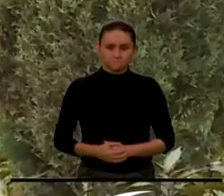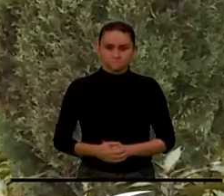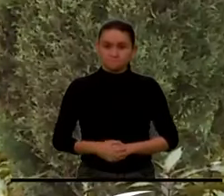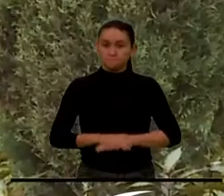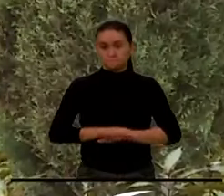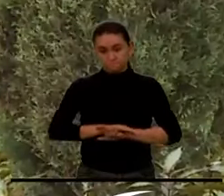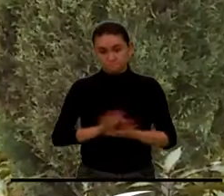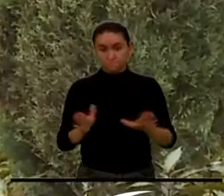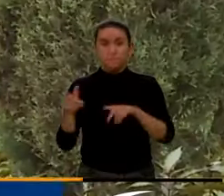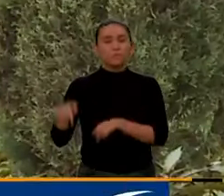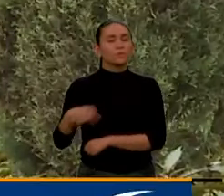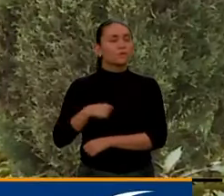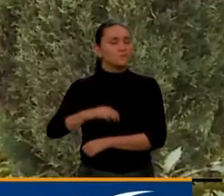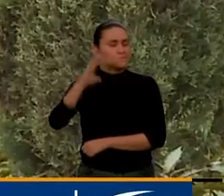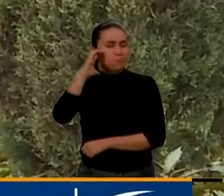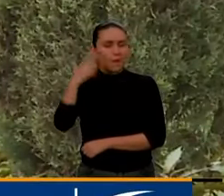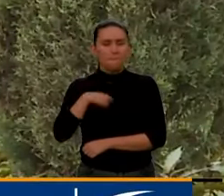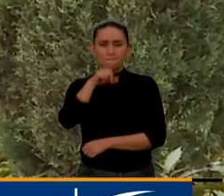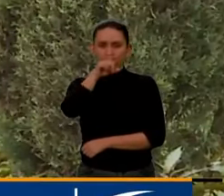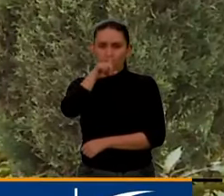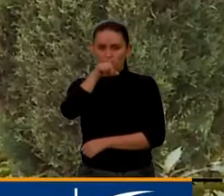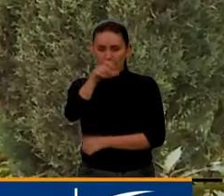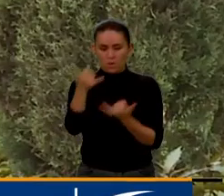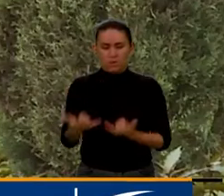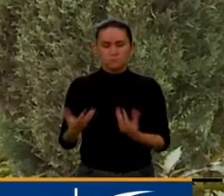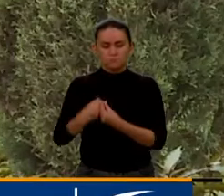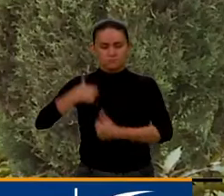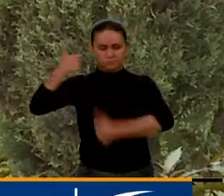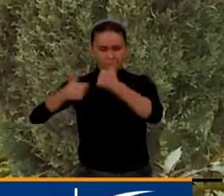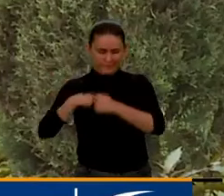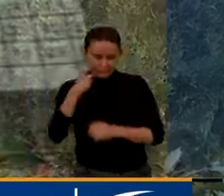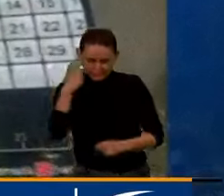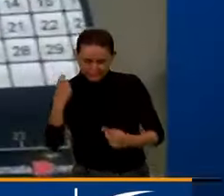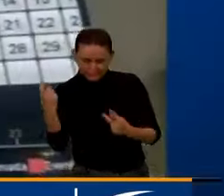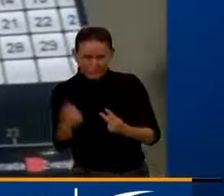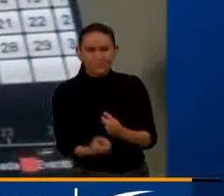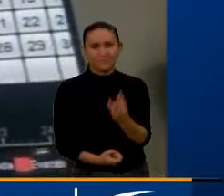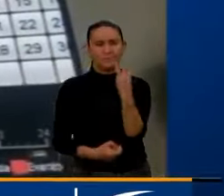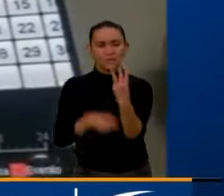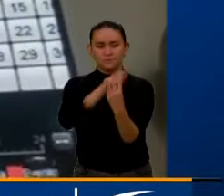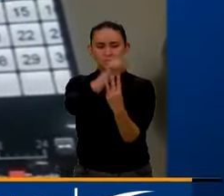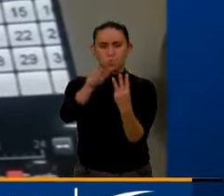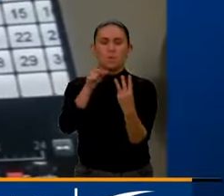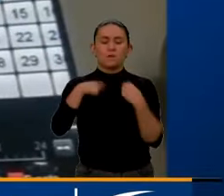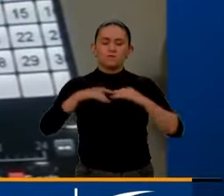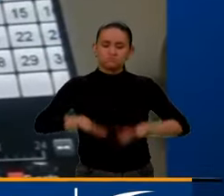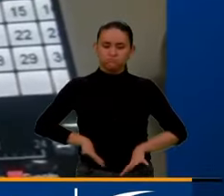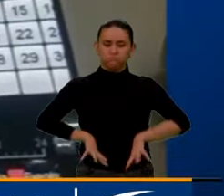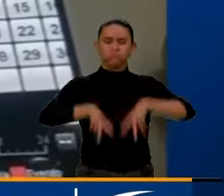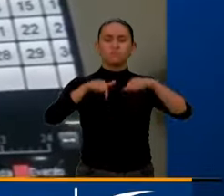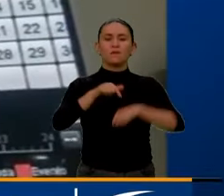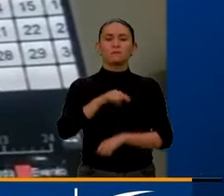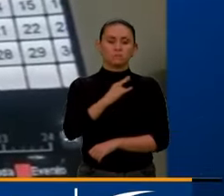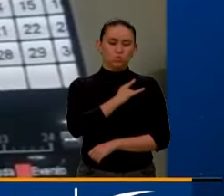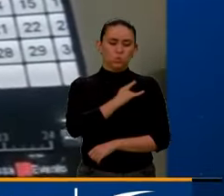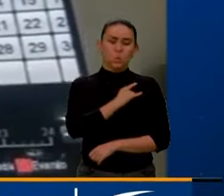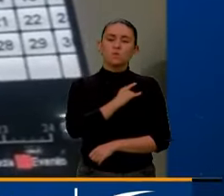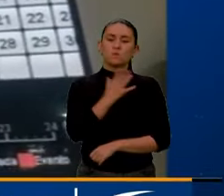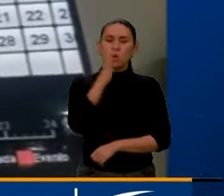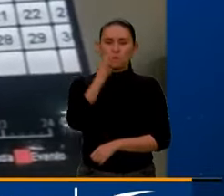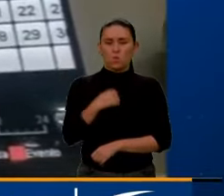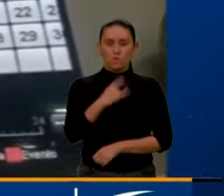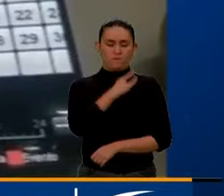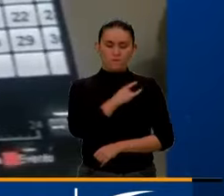A esta hora es noticia en Bucaramanga la búsqueda de las autoridades de tres hombres que participaron en el robo de un estudiante universitario en el barrio San